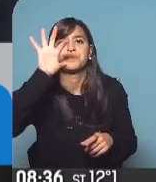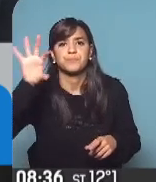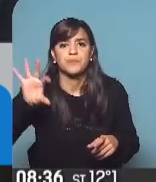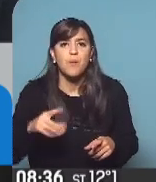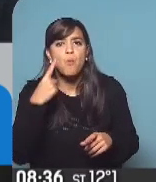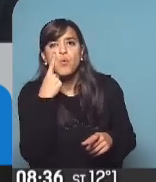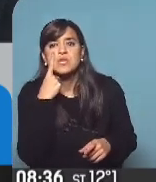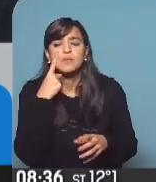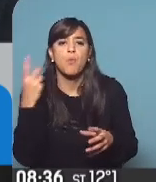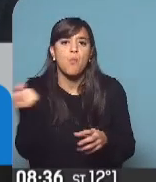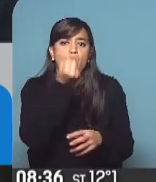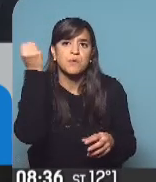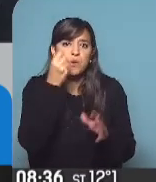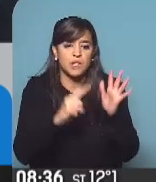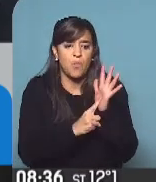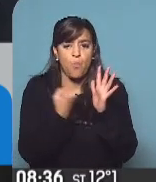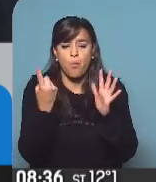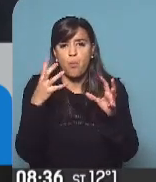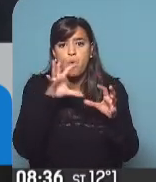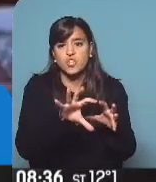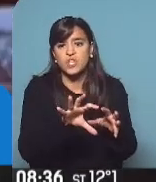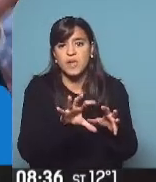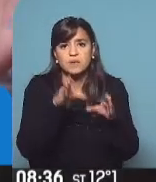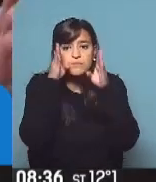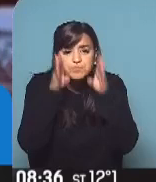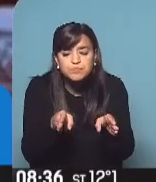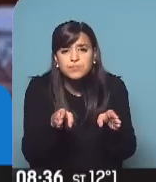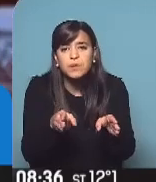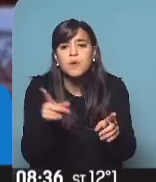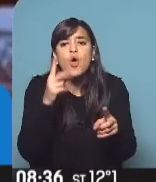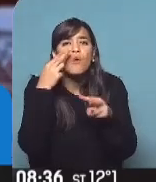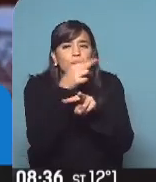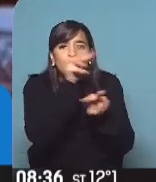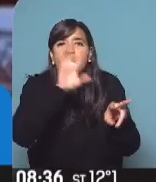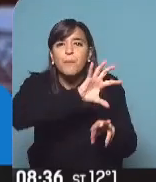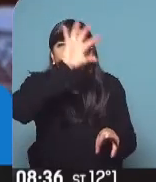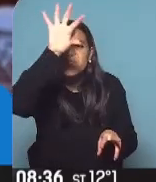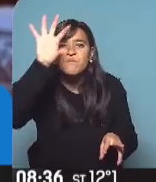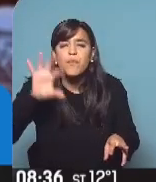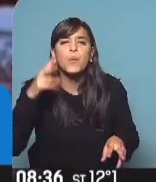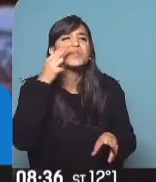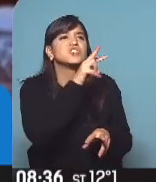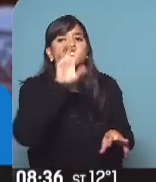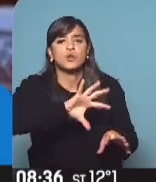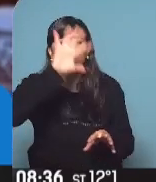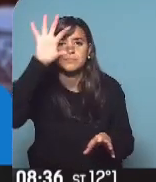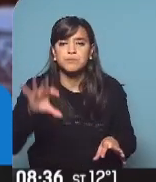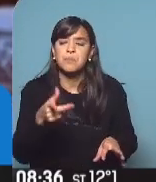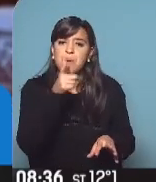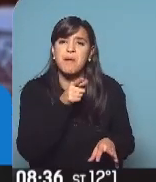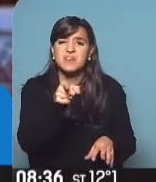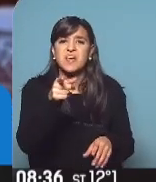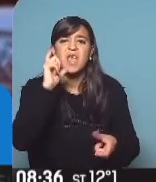municipio muy importante la provincia de buenos aires y terminamos no teniendo una visión federal bueno que juan manuel creo que la tiene muy clara y tiene una experiencia